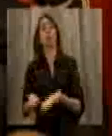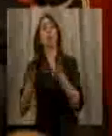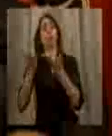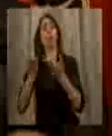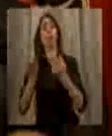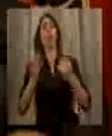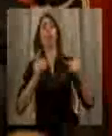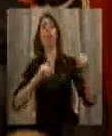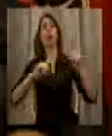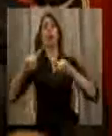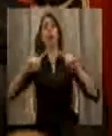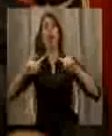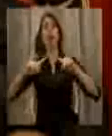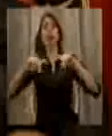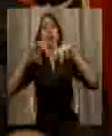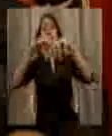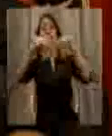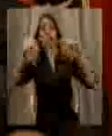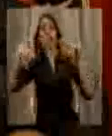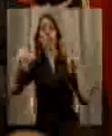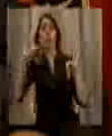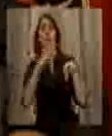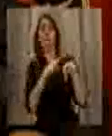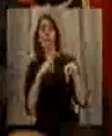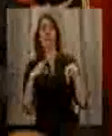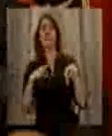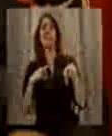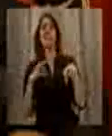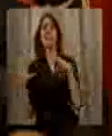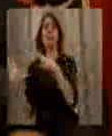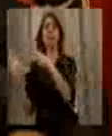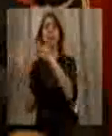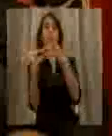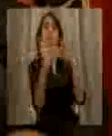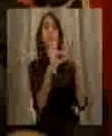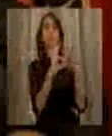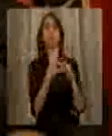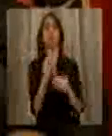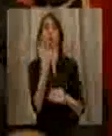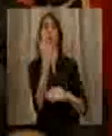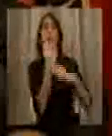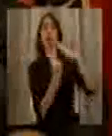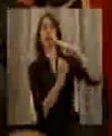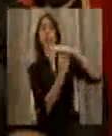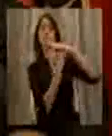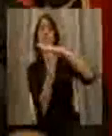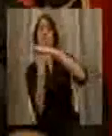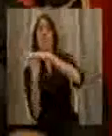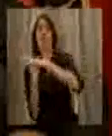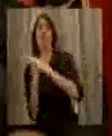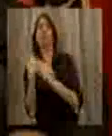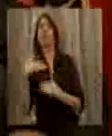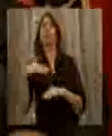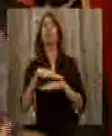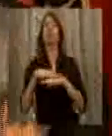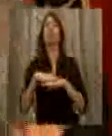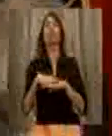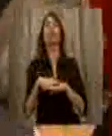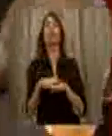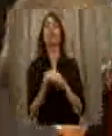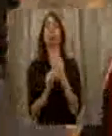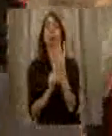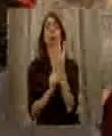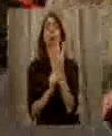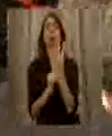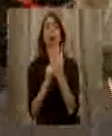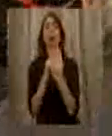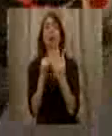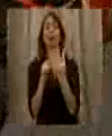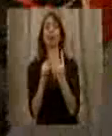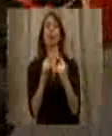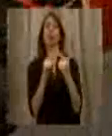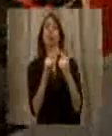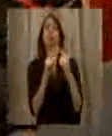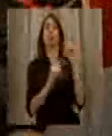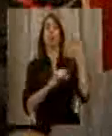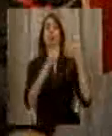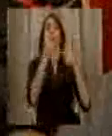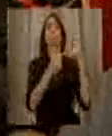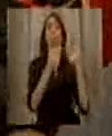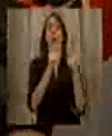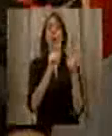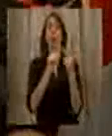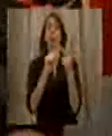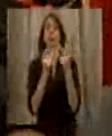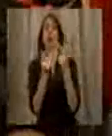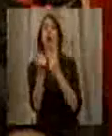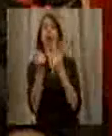coordinación interministerial en los cuatro ejes fundamentales. ¿Cuáles son los cuatro ejes fundamentales? Son el eje político, el